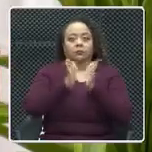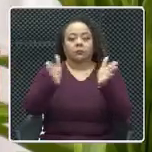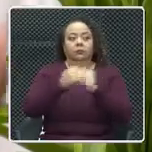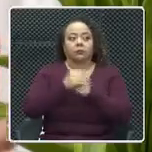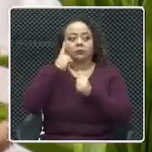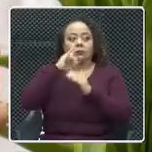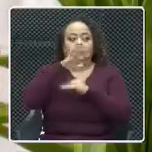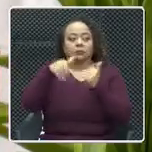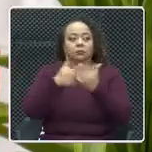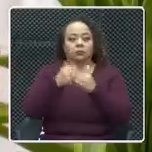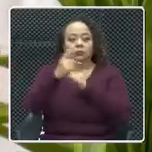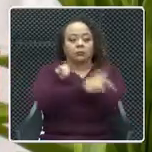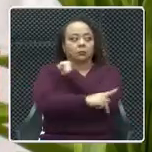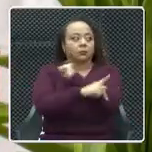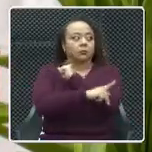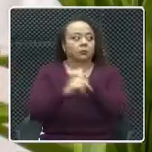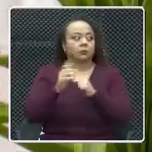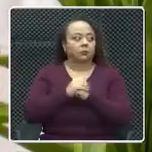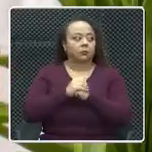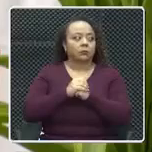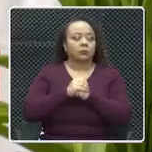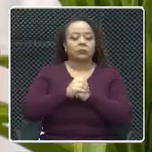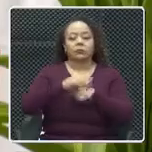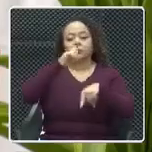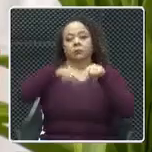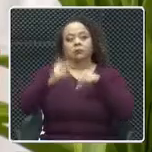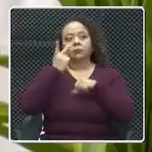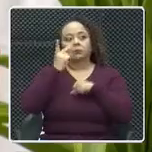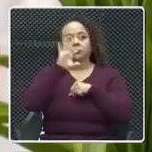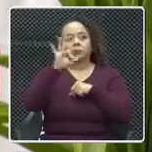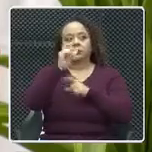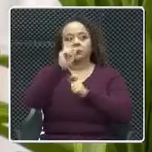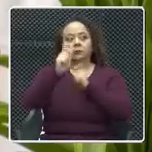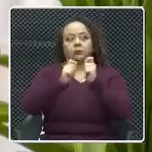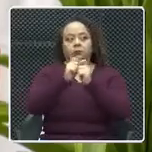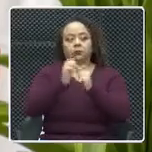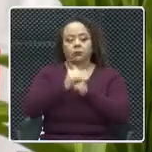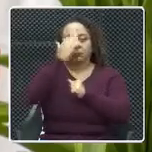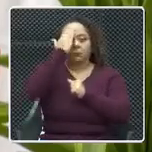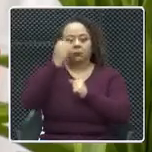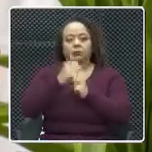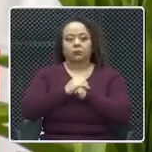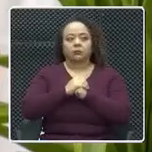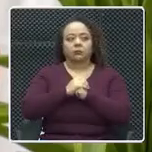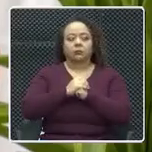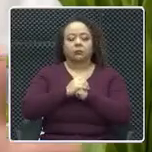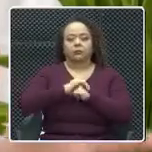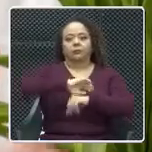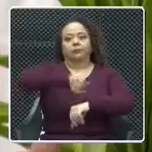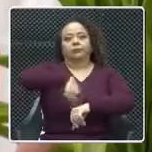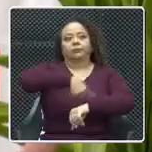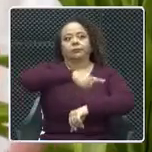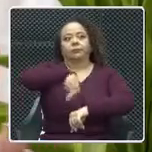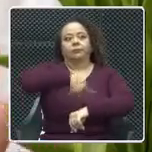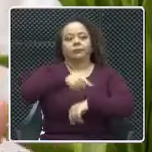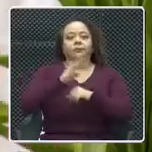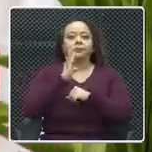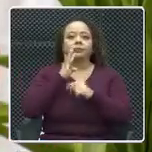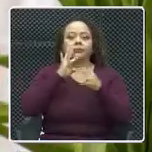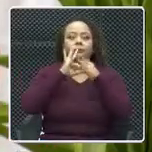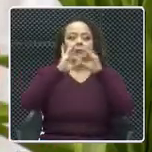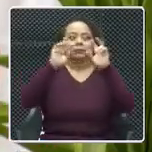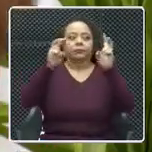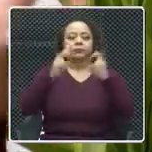para uh-huh. todo el país. No lo podríamos ver de forma puntual porque, bueno, no duraríamos un montón de días hablando sobre el